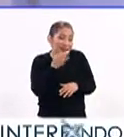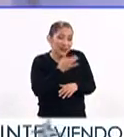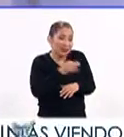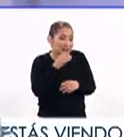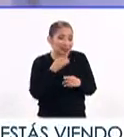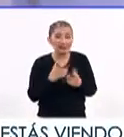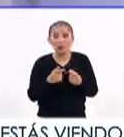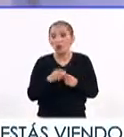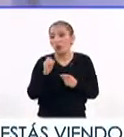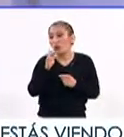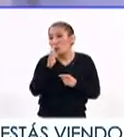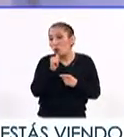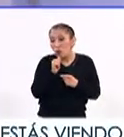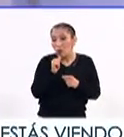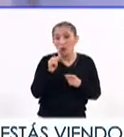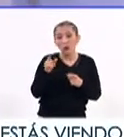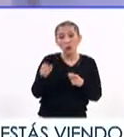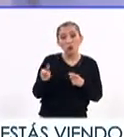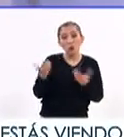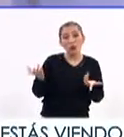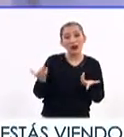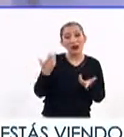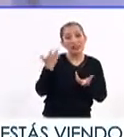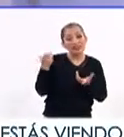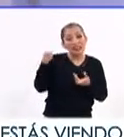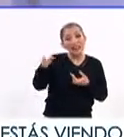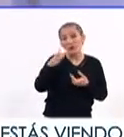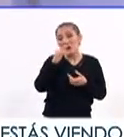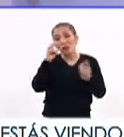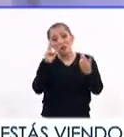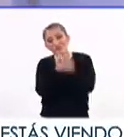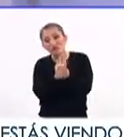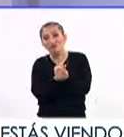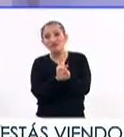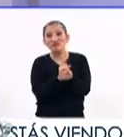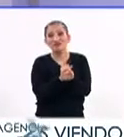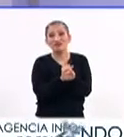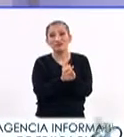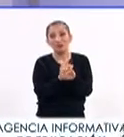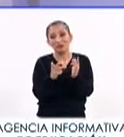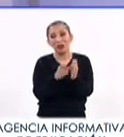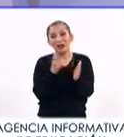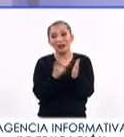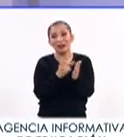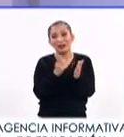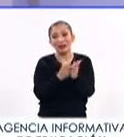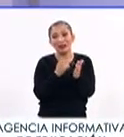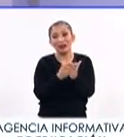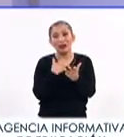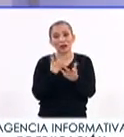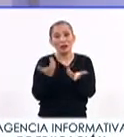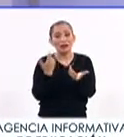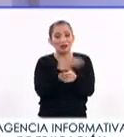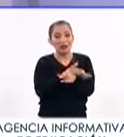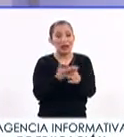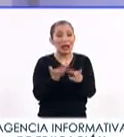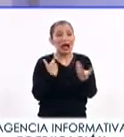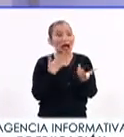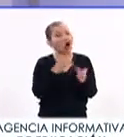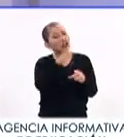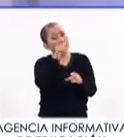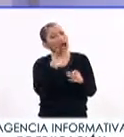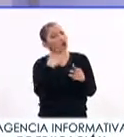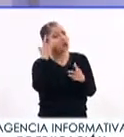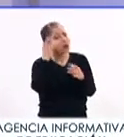puedo ir no puedo hacer estas cosas, no te puedo ver luego muchas veces incluso con mi propia familia, es de, va a